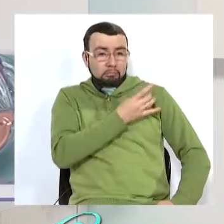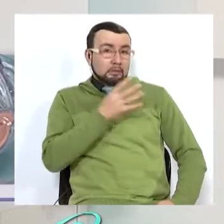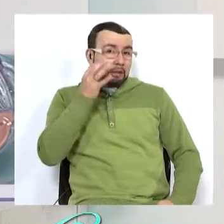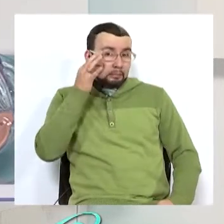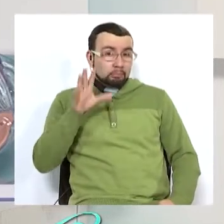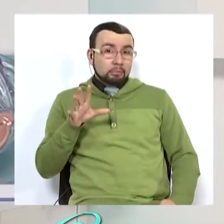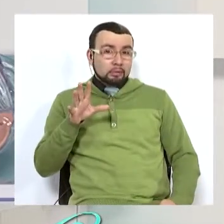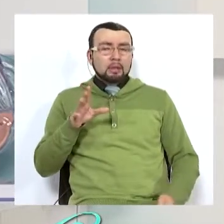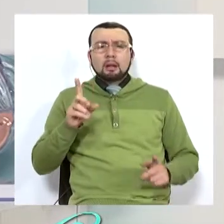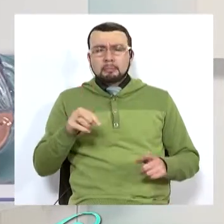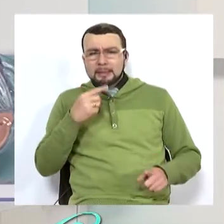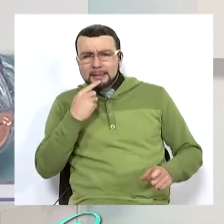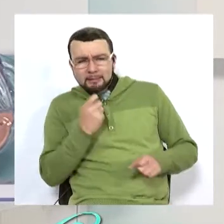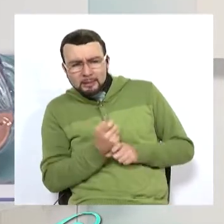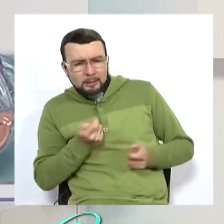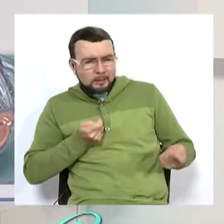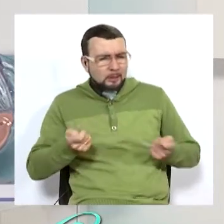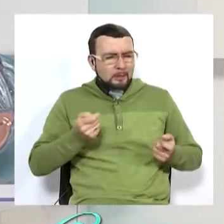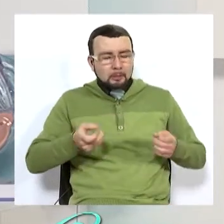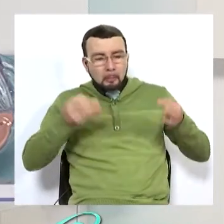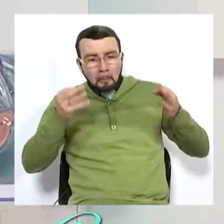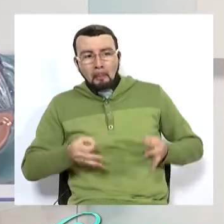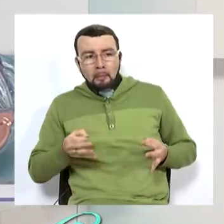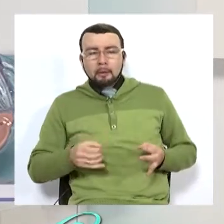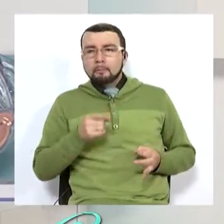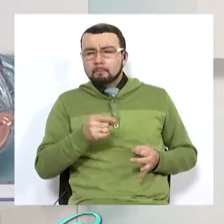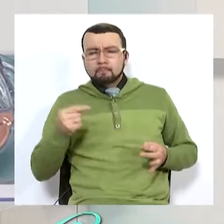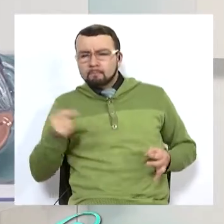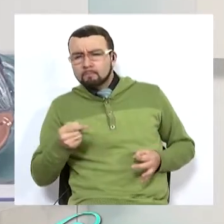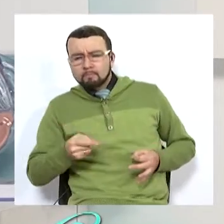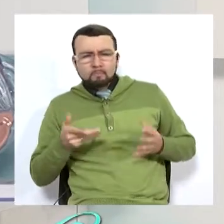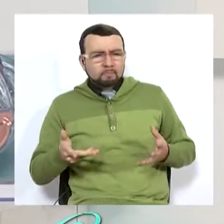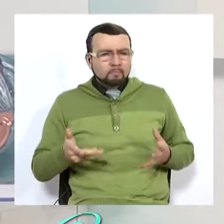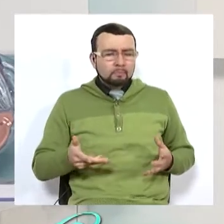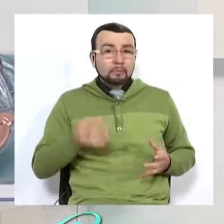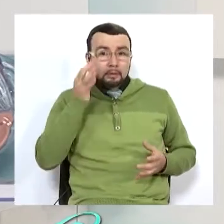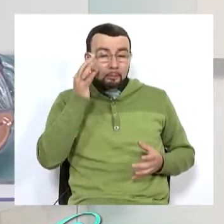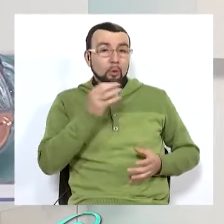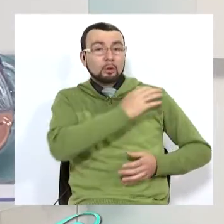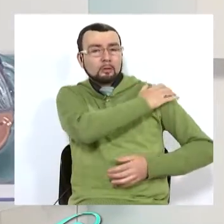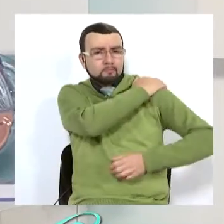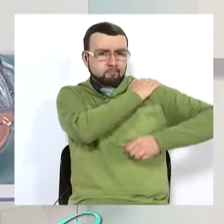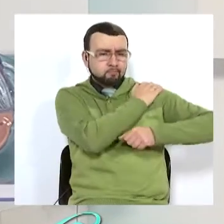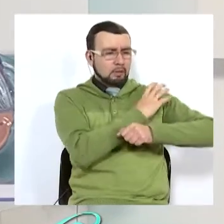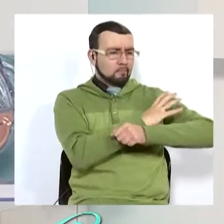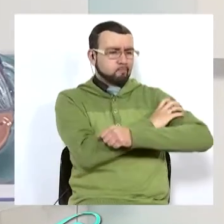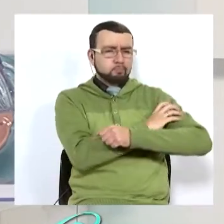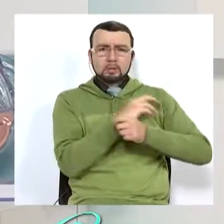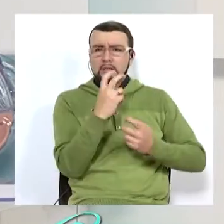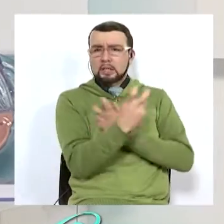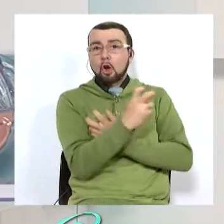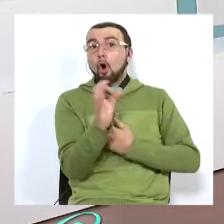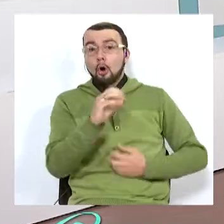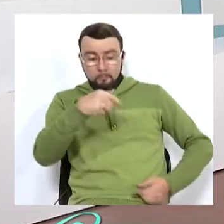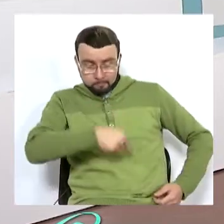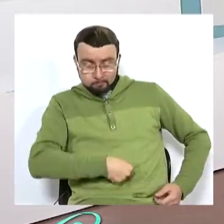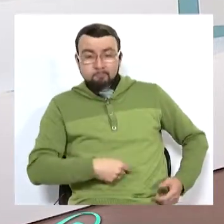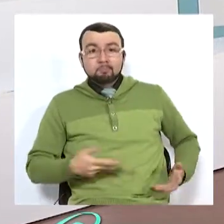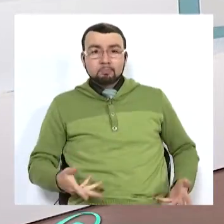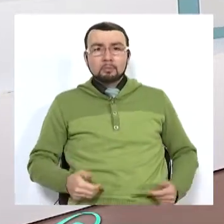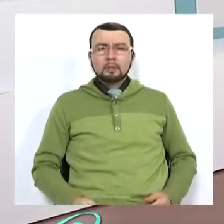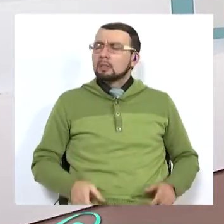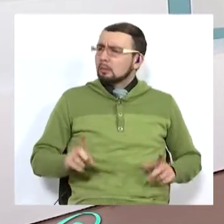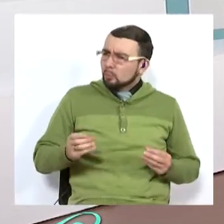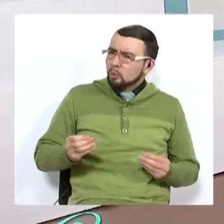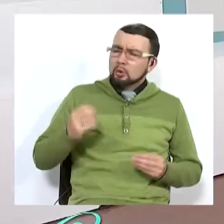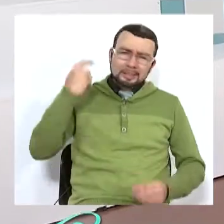y es también muy complicado uno determinar cuál es el origen, si el origen es osteomuscular o osteoarticular. Además, los dolores de espalda, tanta relación que